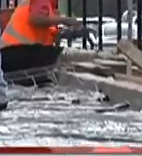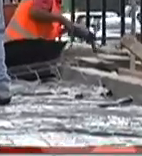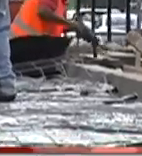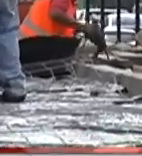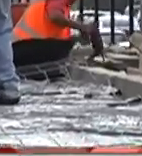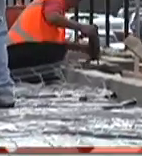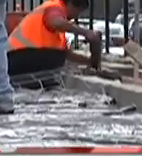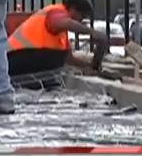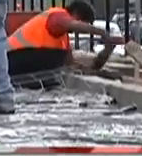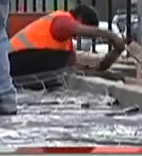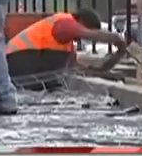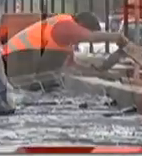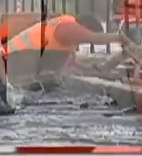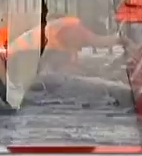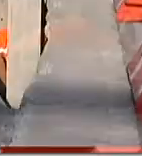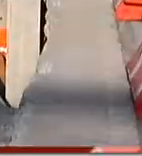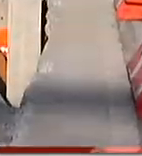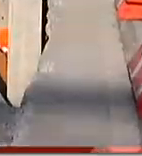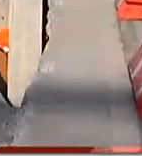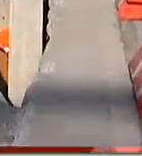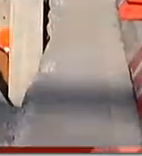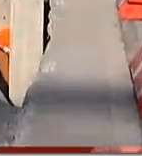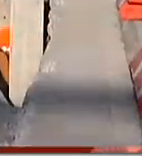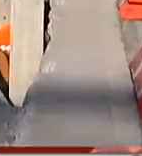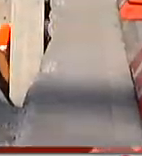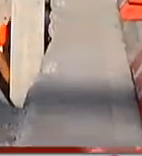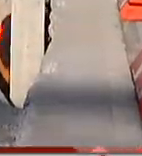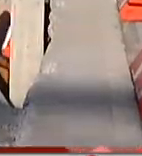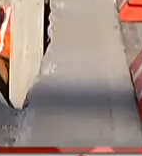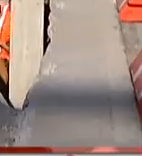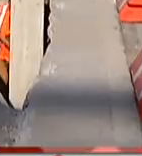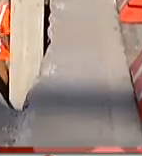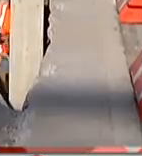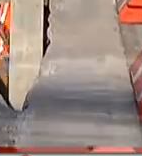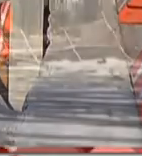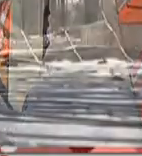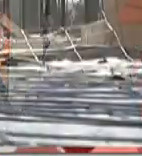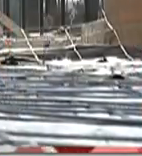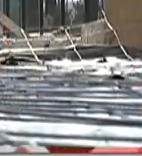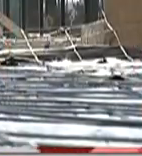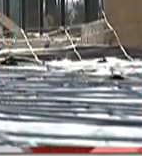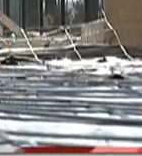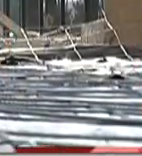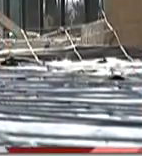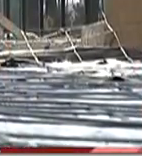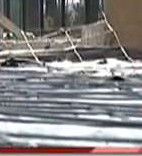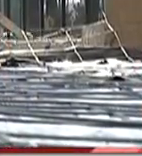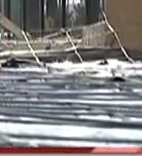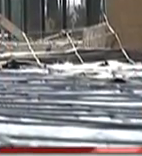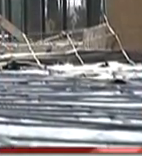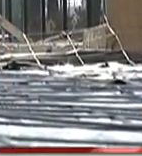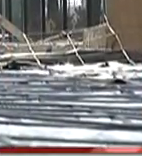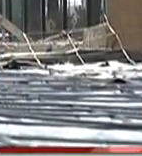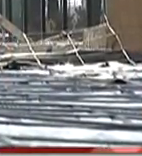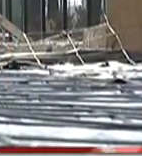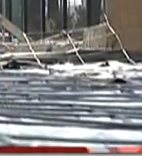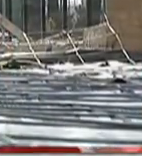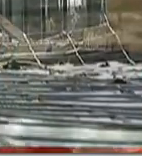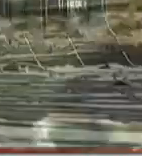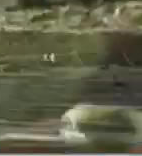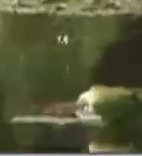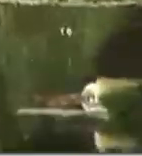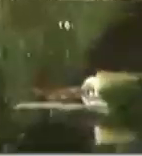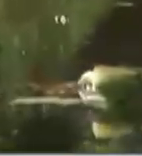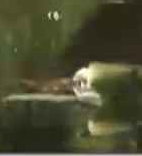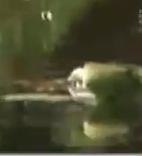ríos y canales conlleva un gran gasto, sin embargo, la ganancia es mayor. Evitar inundaciones y el incremento en la